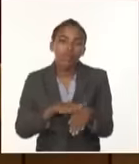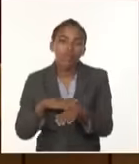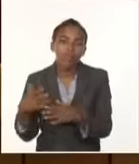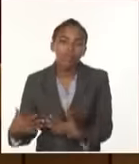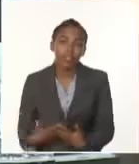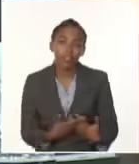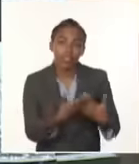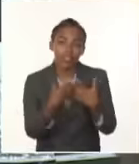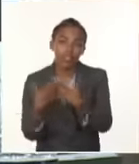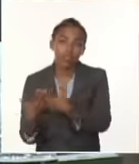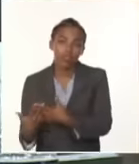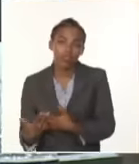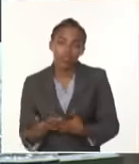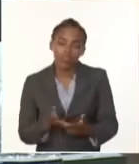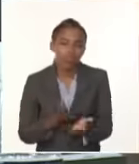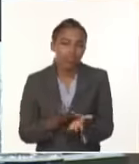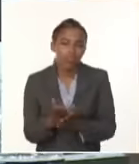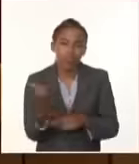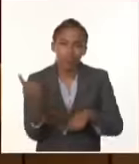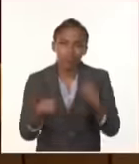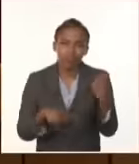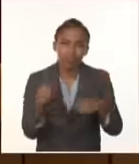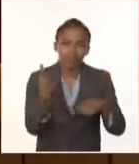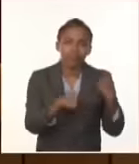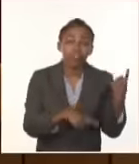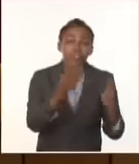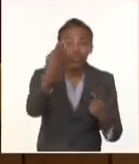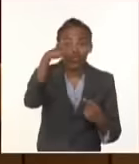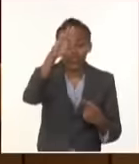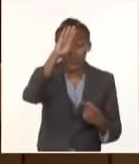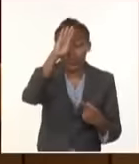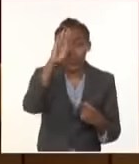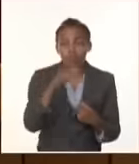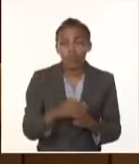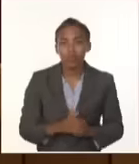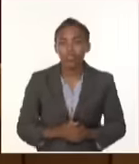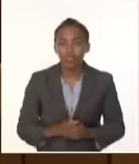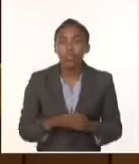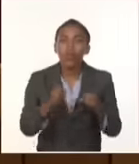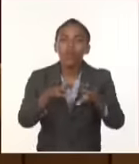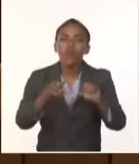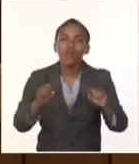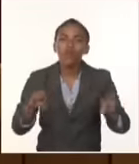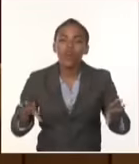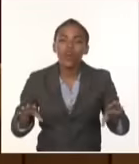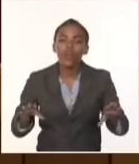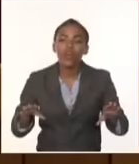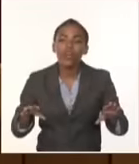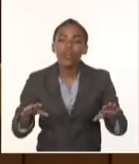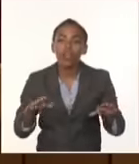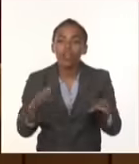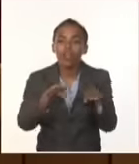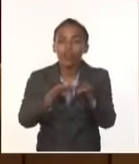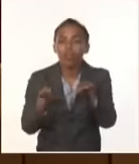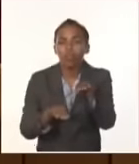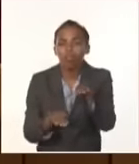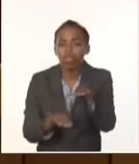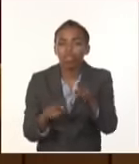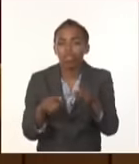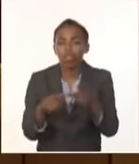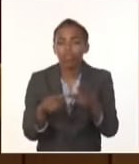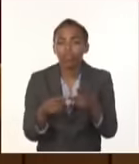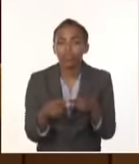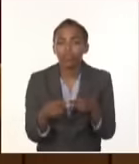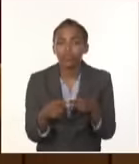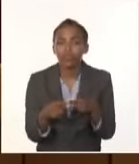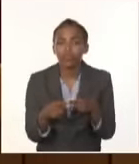sus contradicciones intrínsecas y su naturaleza injusta, que promueve y profundiza la desigualdad, la polarización